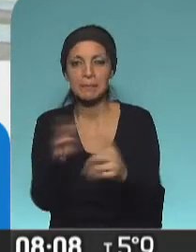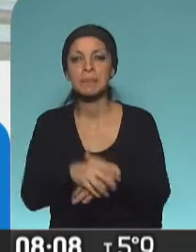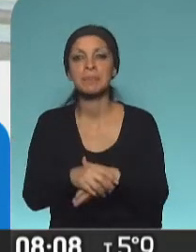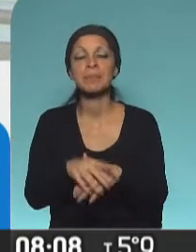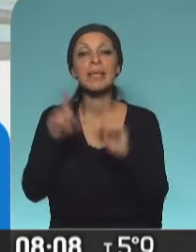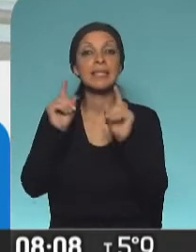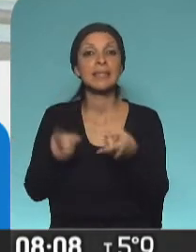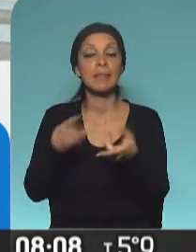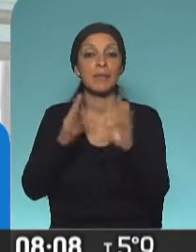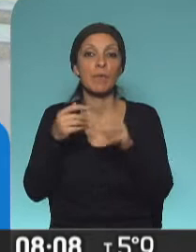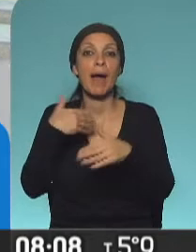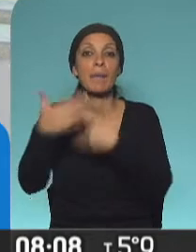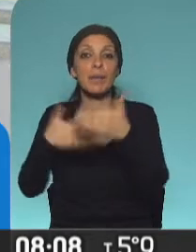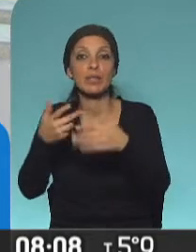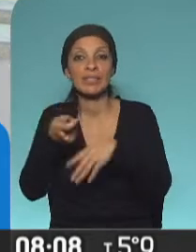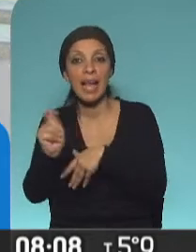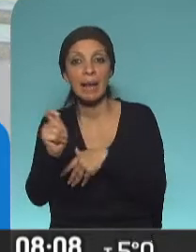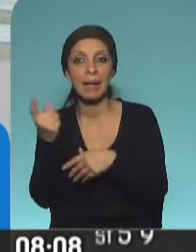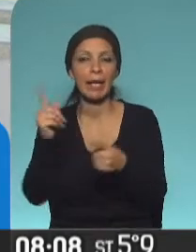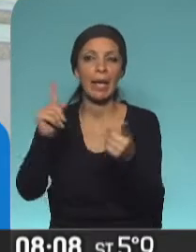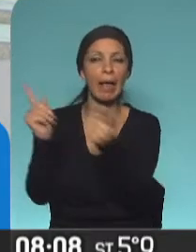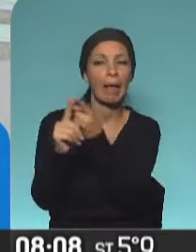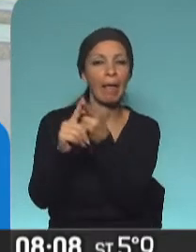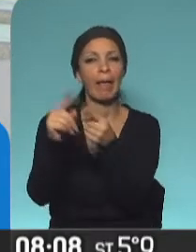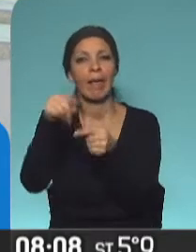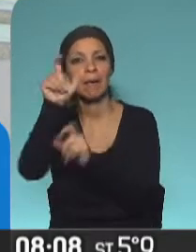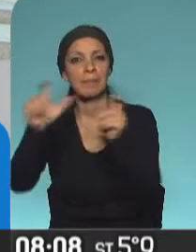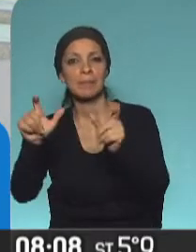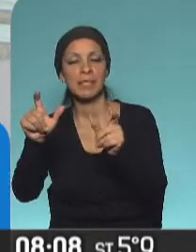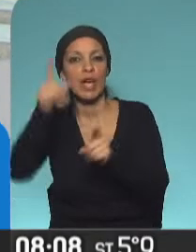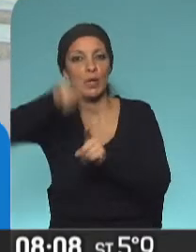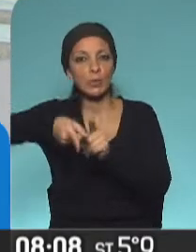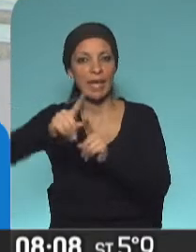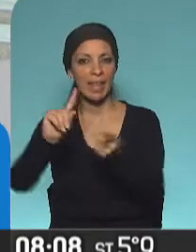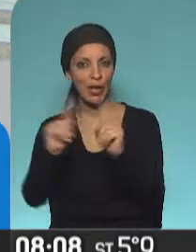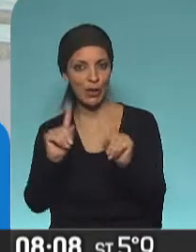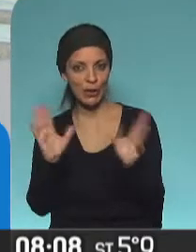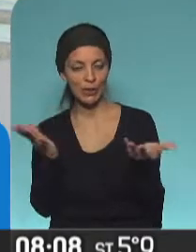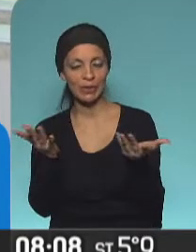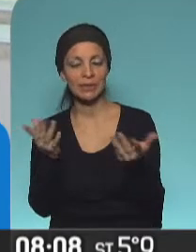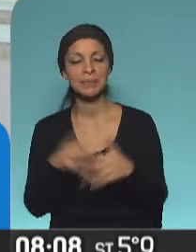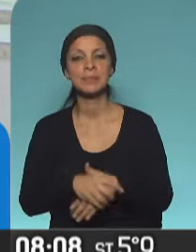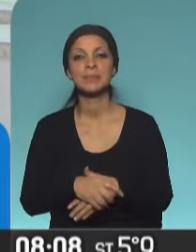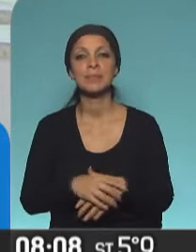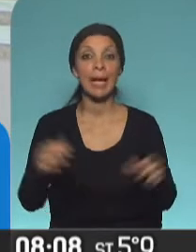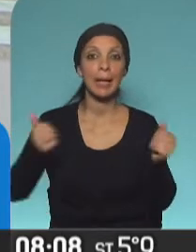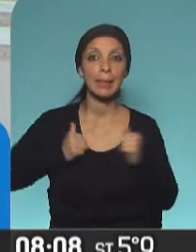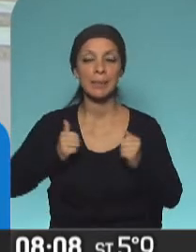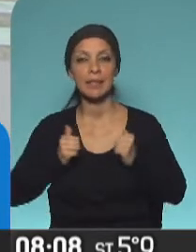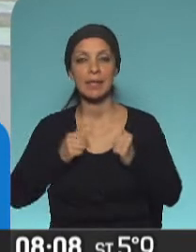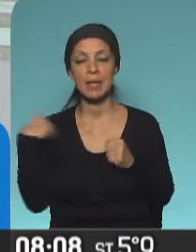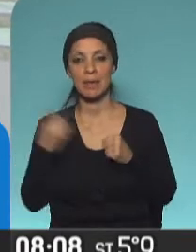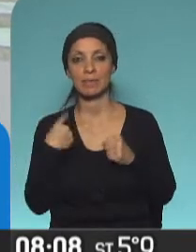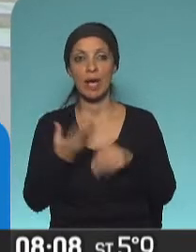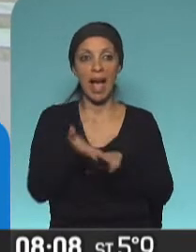desde el punto de vista procesal para que no haya interrelación entre las personas que en la jornada de hoy tienen que venir a declarar la expectativa desde la